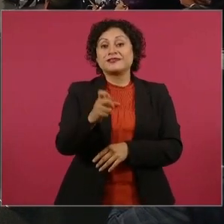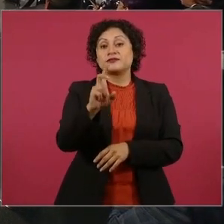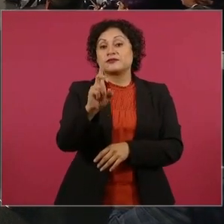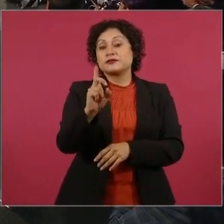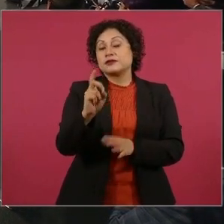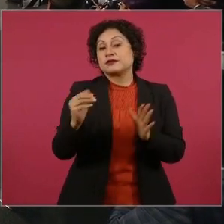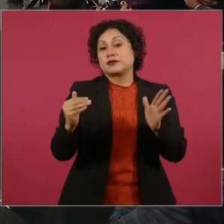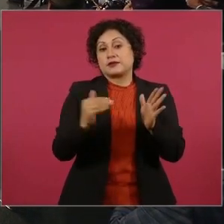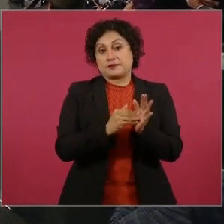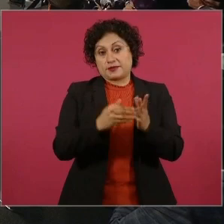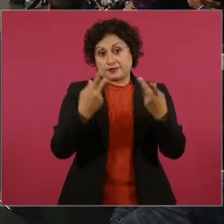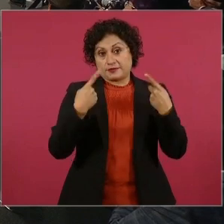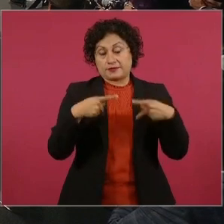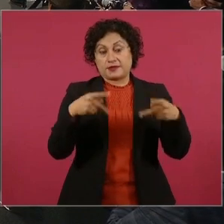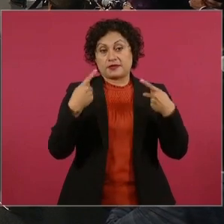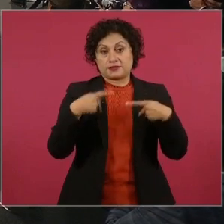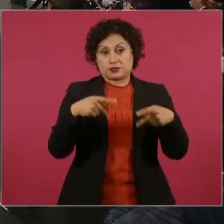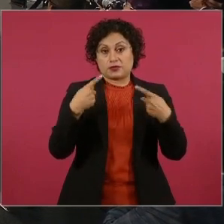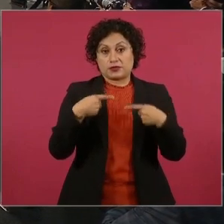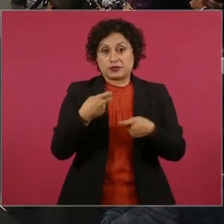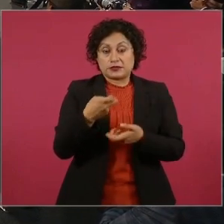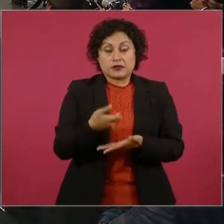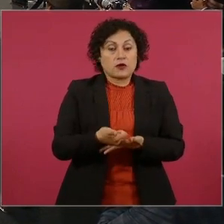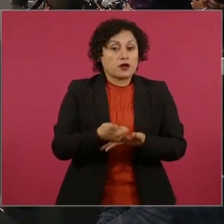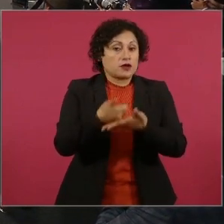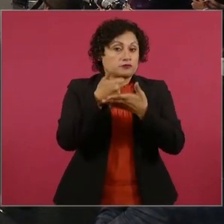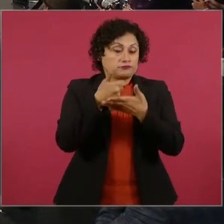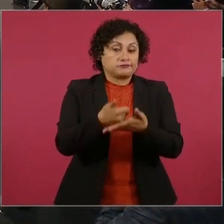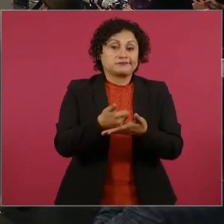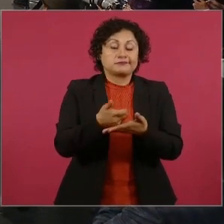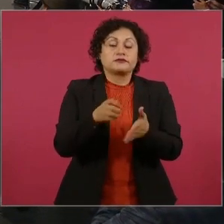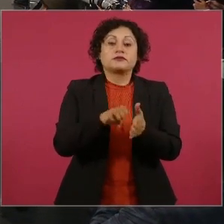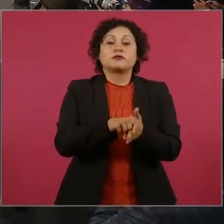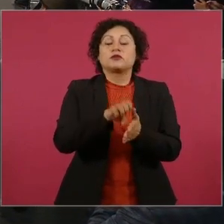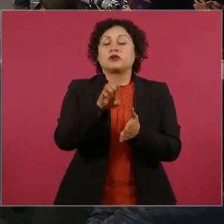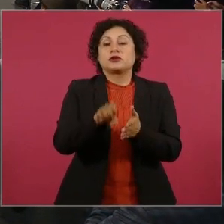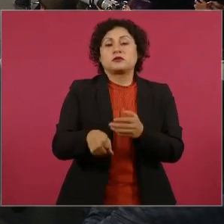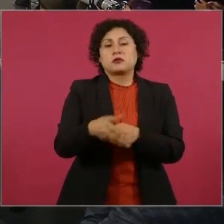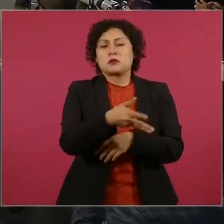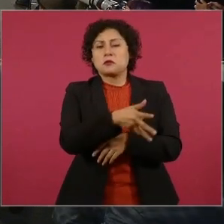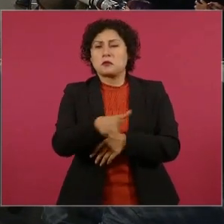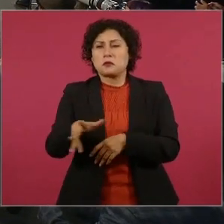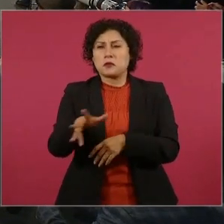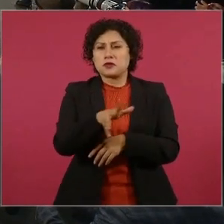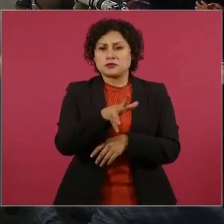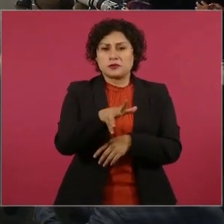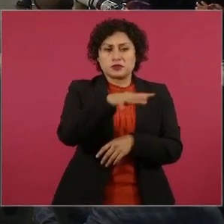elementos muy cerca o alrededor de 400